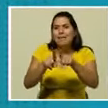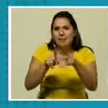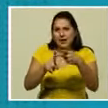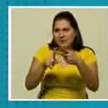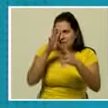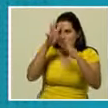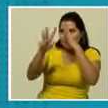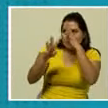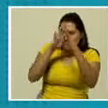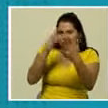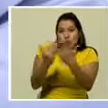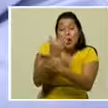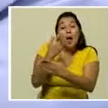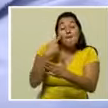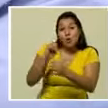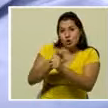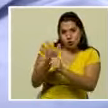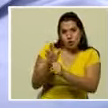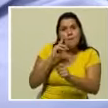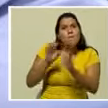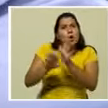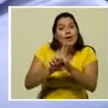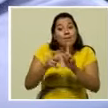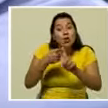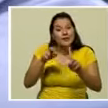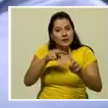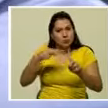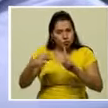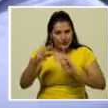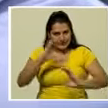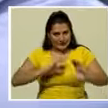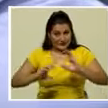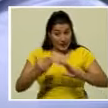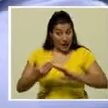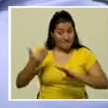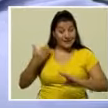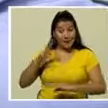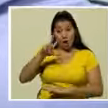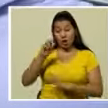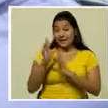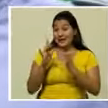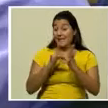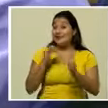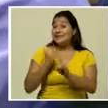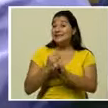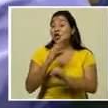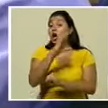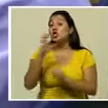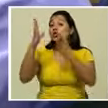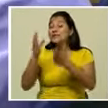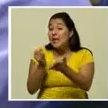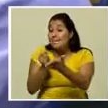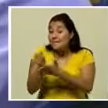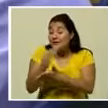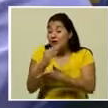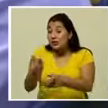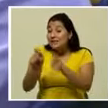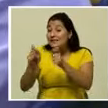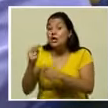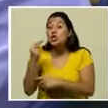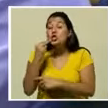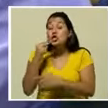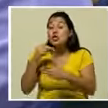raíz de la pandemia, por ejemplo, a nivel científico. El pasado 30 de abril, el Instituto Costarricense de Investigación y Enseñanza en